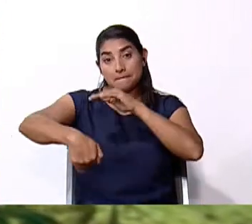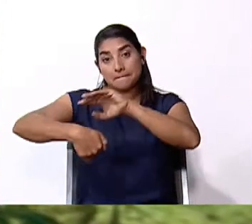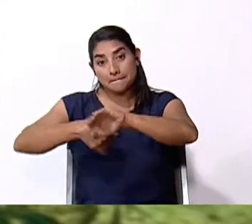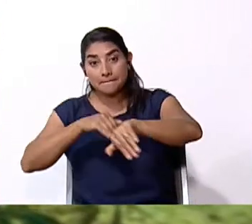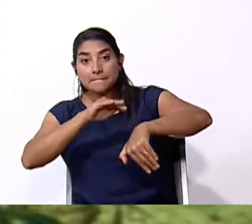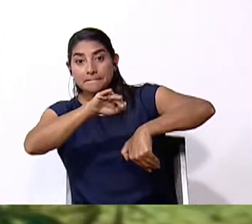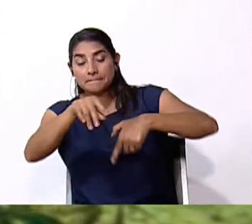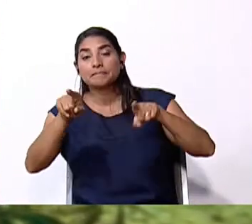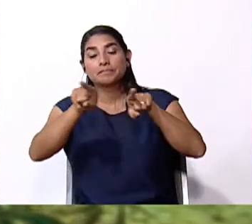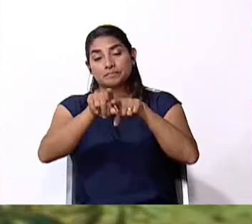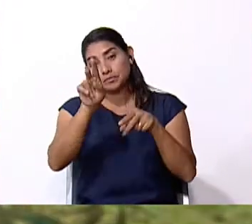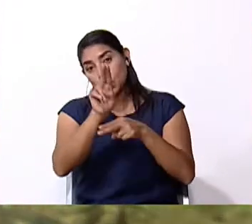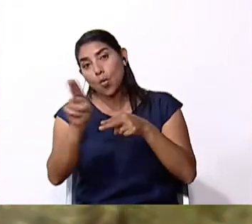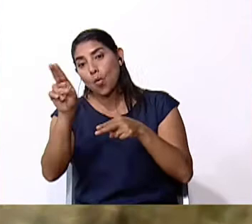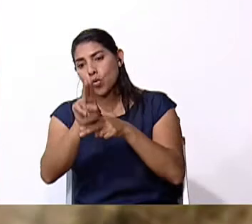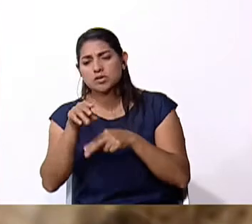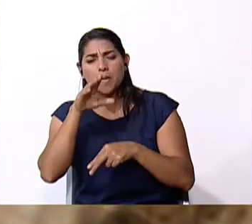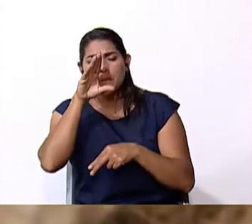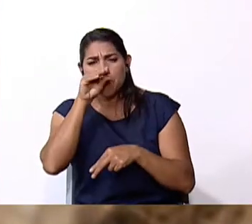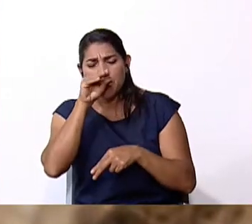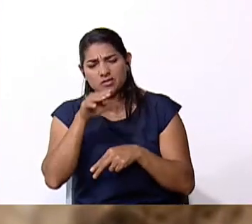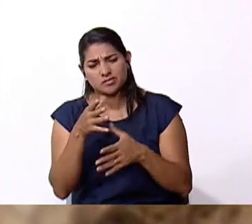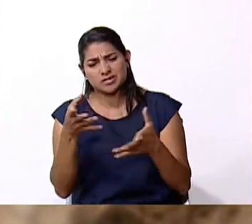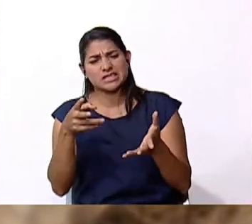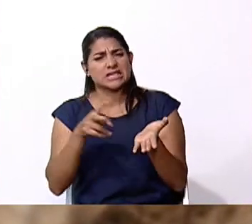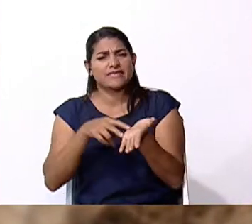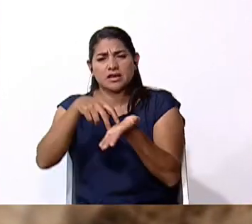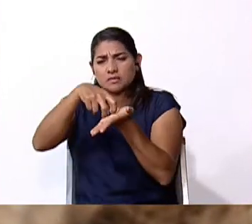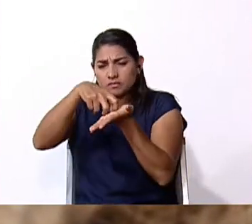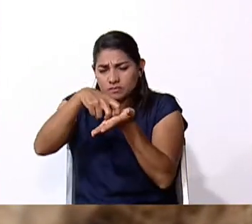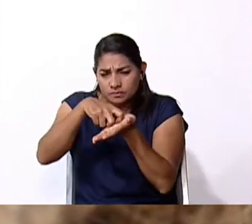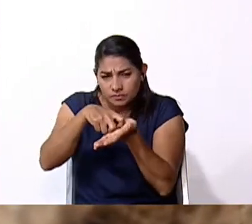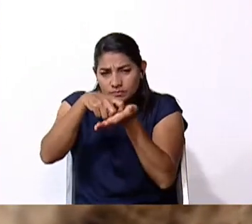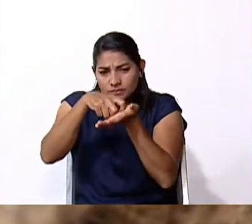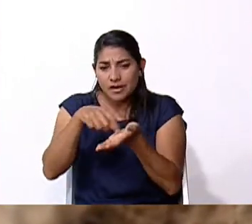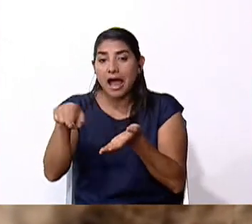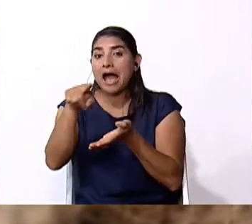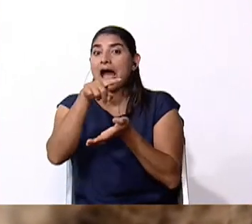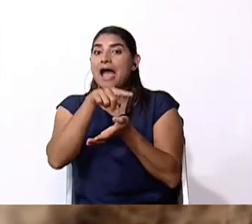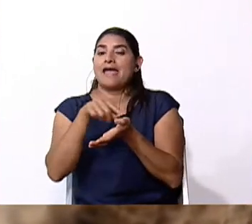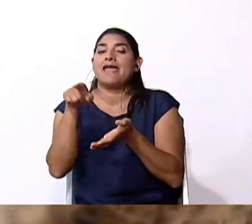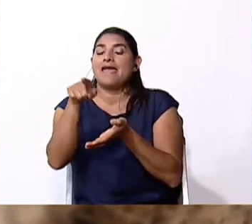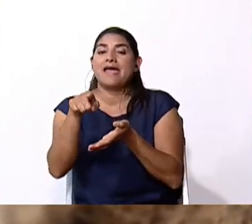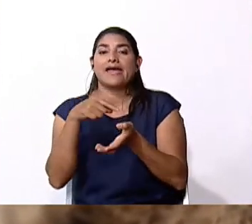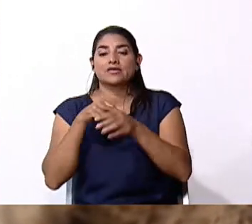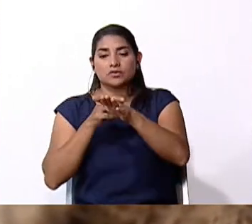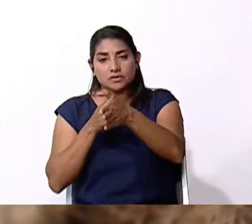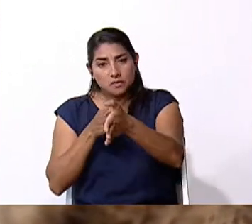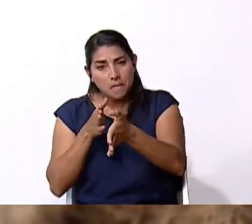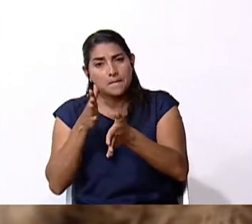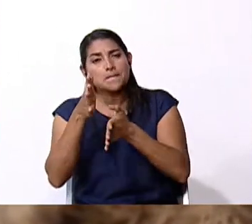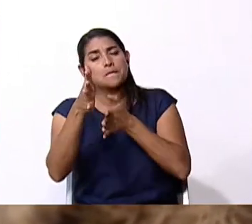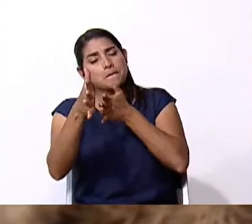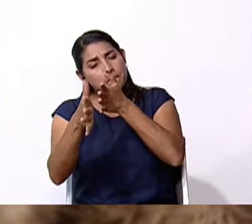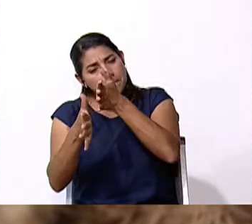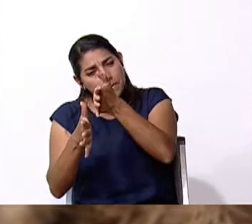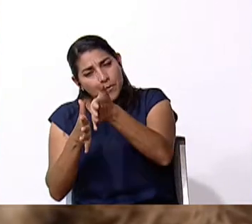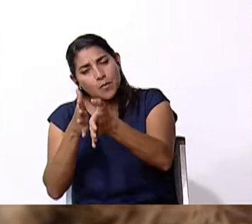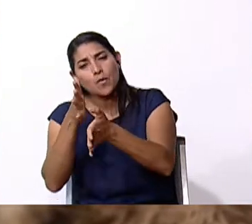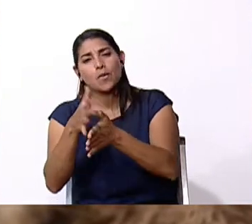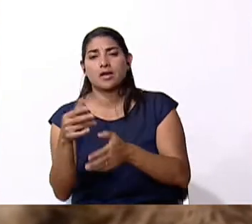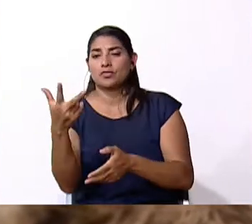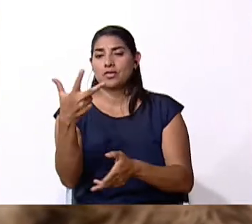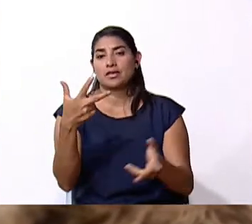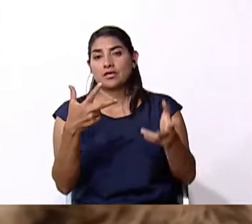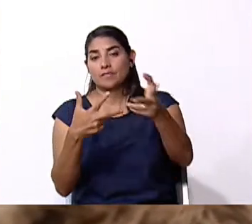y utilizan el sistema de los perros. Mucho tiempo se creyó, probablemente a causa de su ritmo lento, que los perezosos de 3